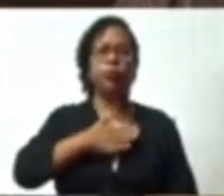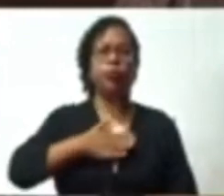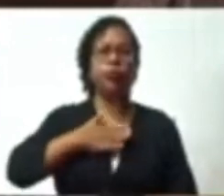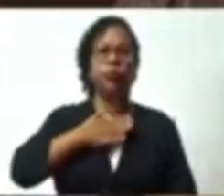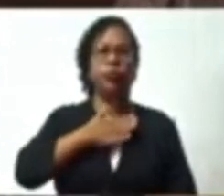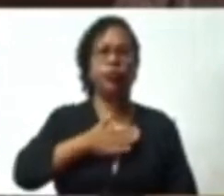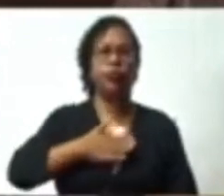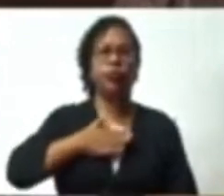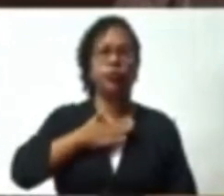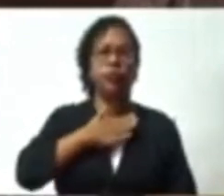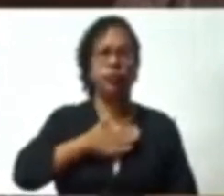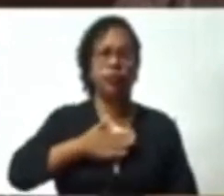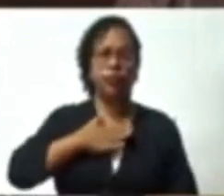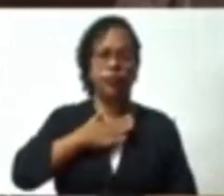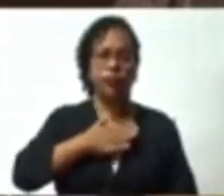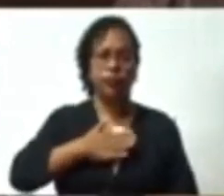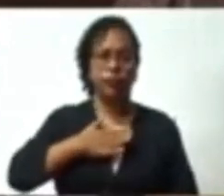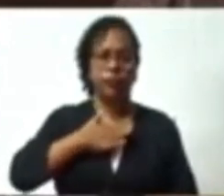por favor,